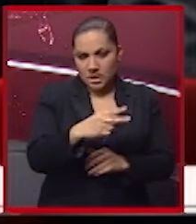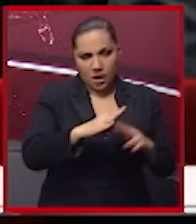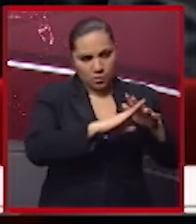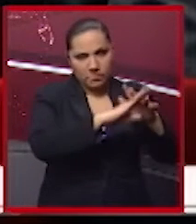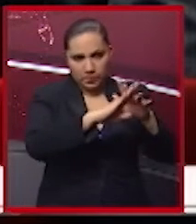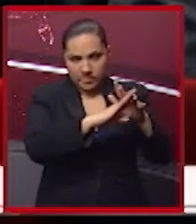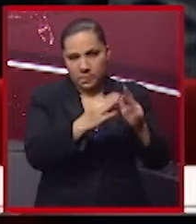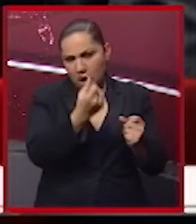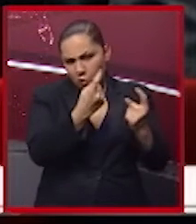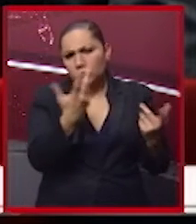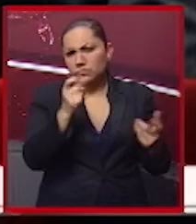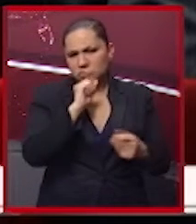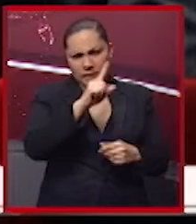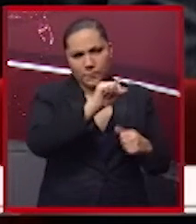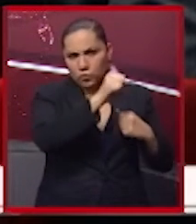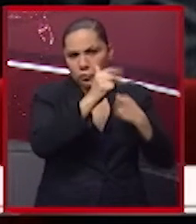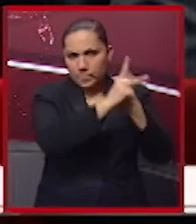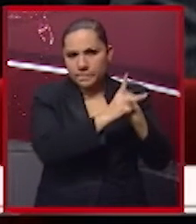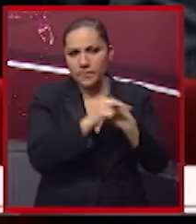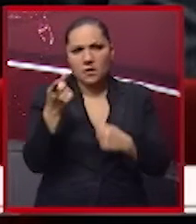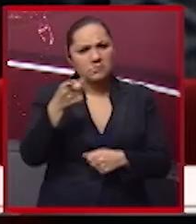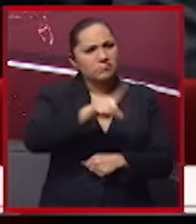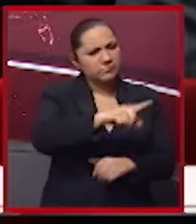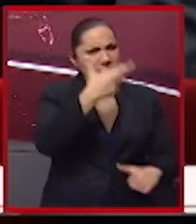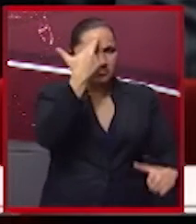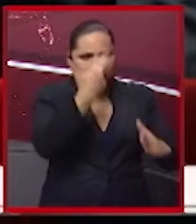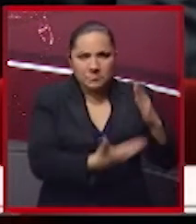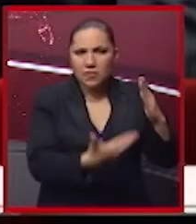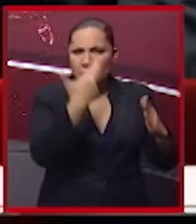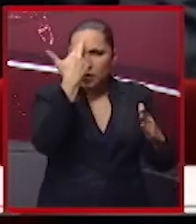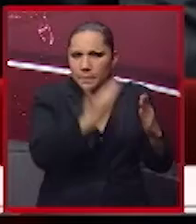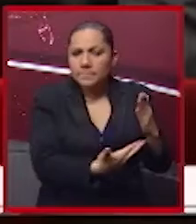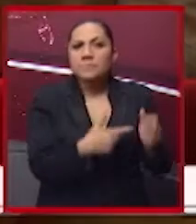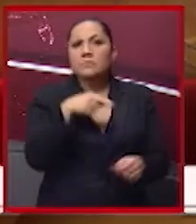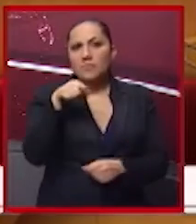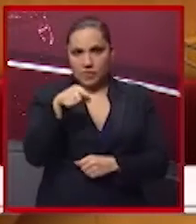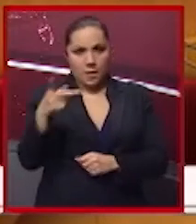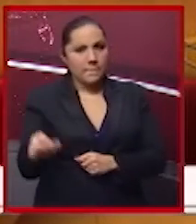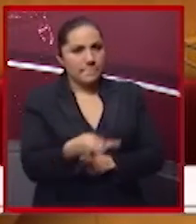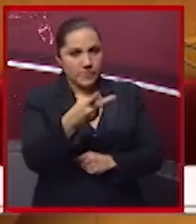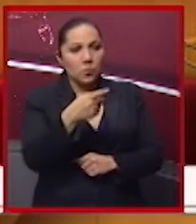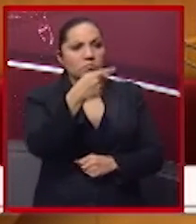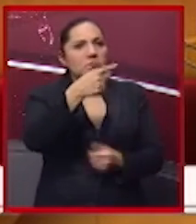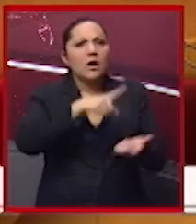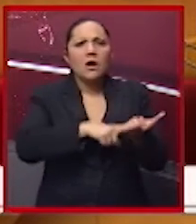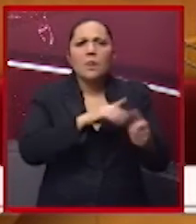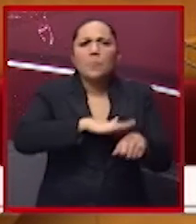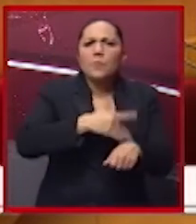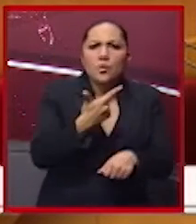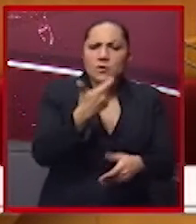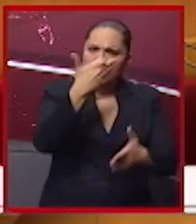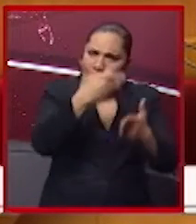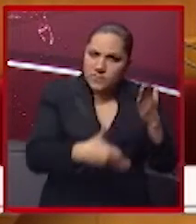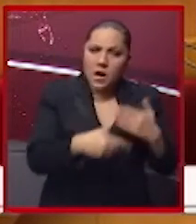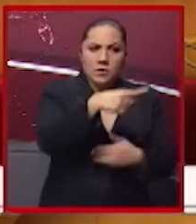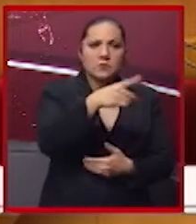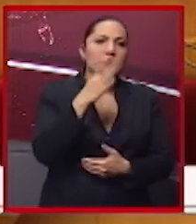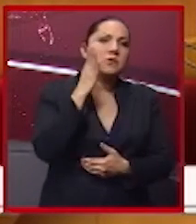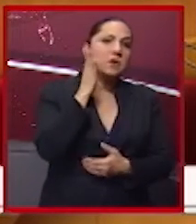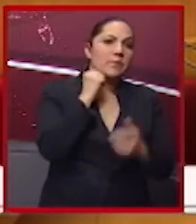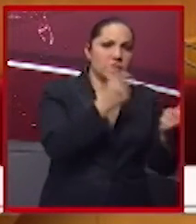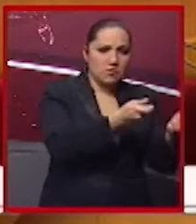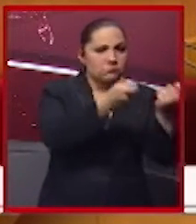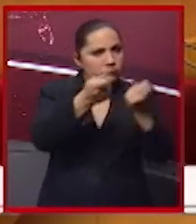nacionales y extranjeros y cuestionó al canciller el por qué no se han enviado al Senado diversos acuerdos internacionales sobre la protección de los